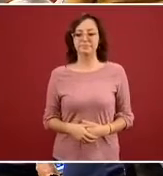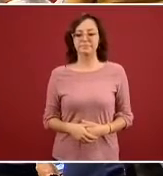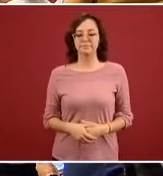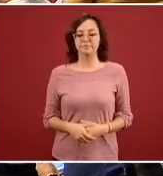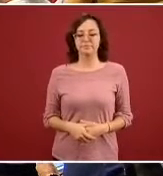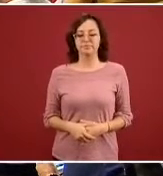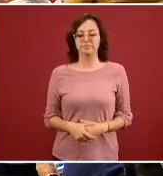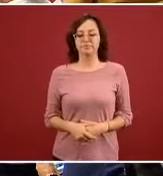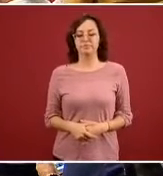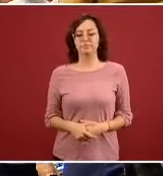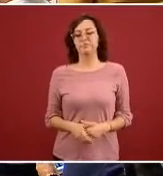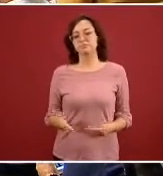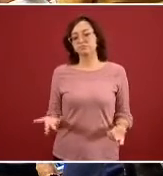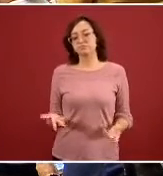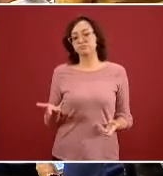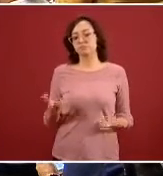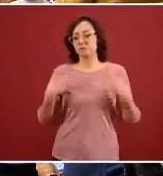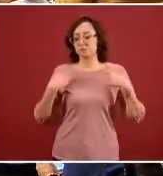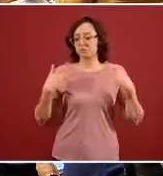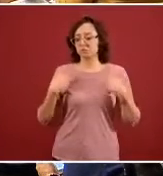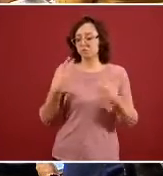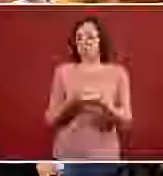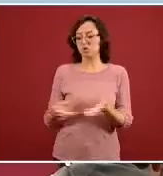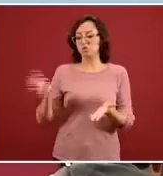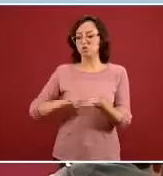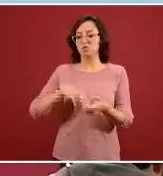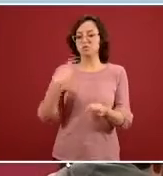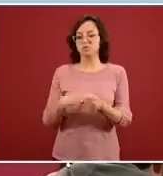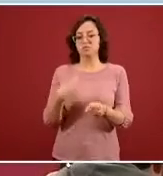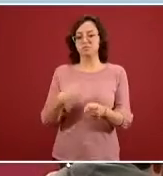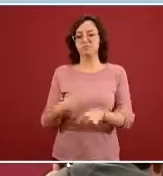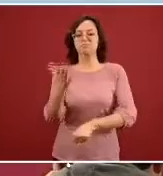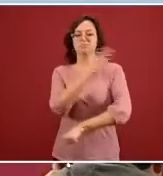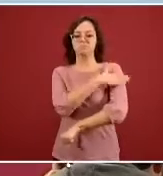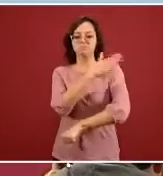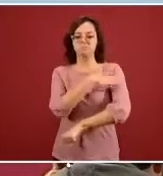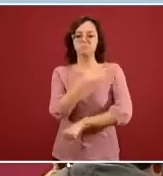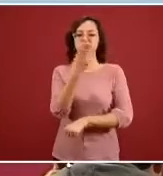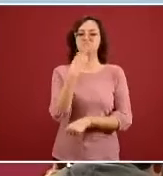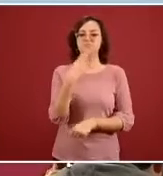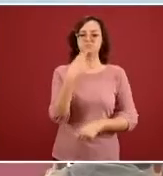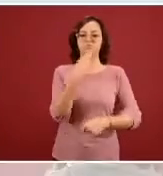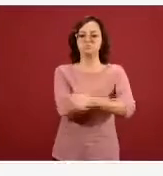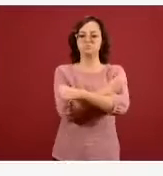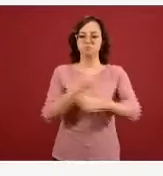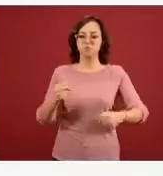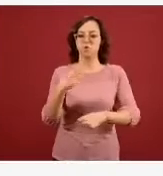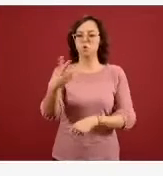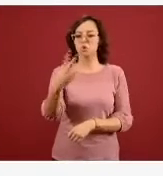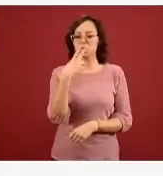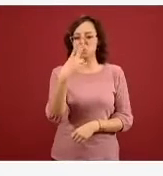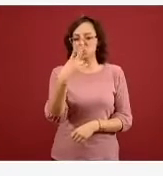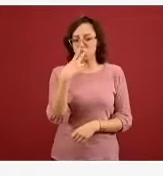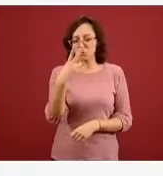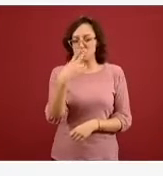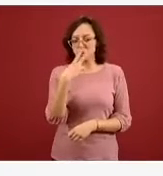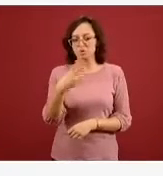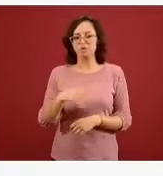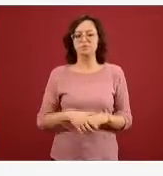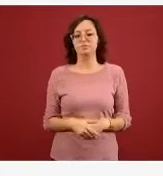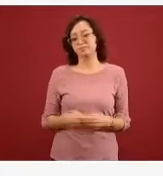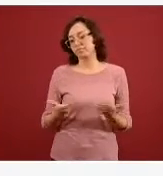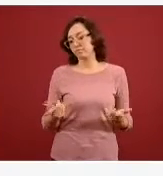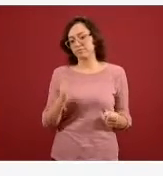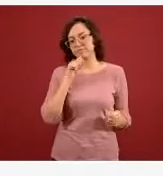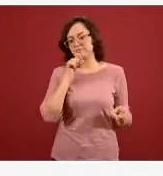Las causas aquí están precisamente: hipertensión, diabetes, obesidad, tabaquismo, etcétera, etcétera, son las